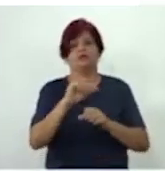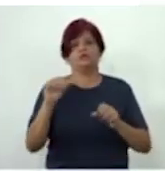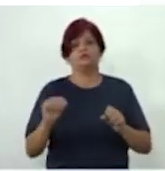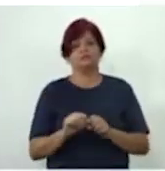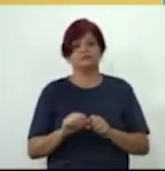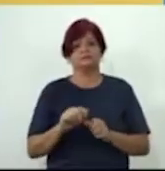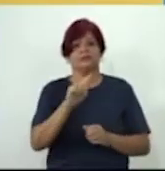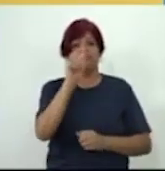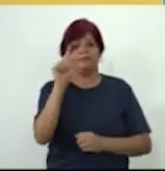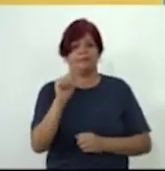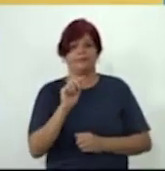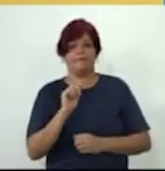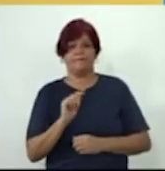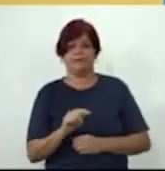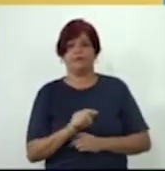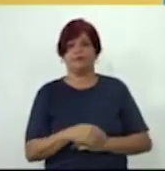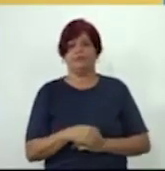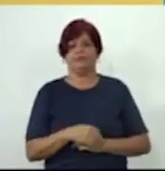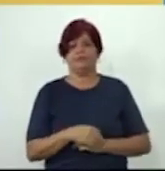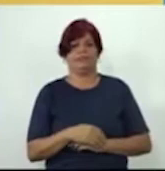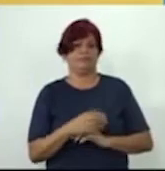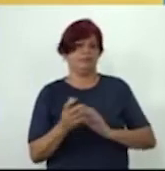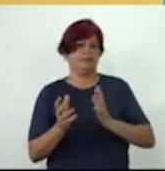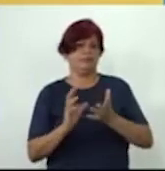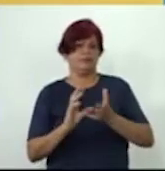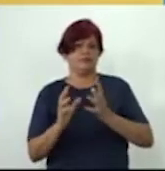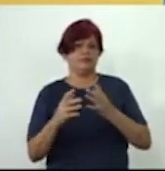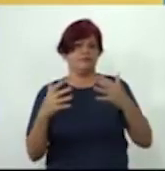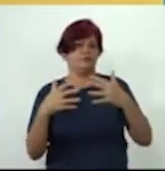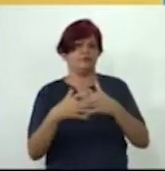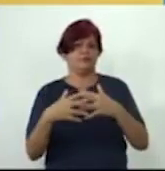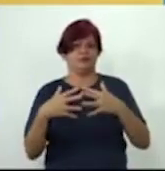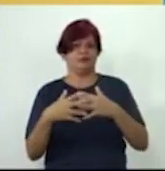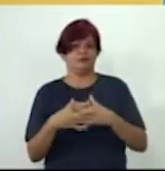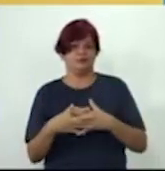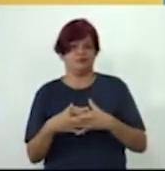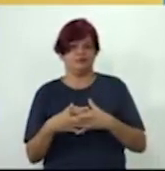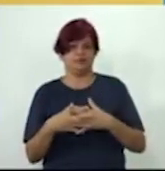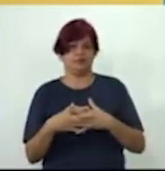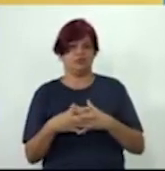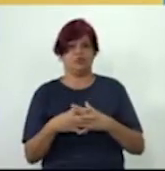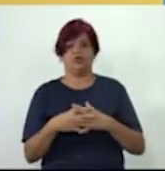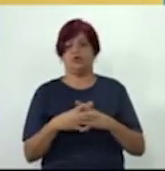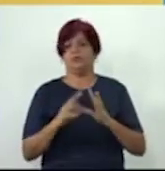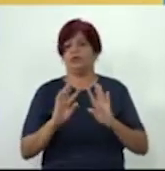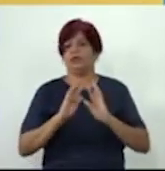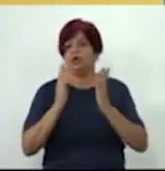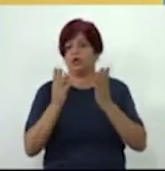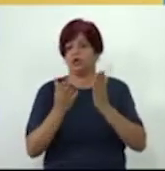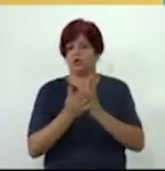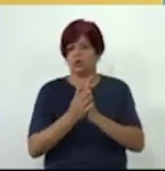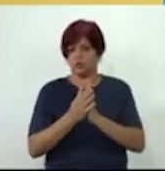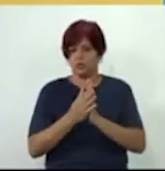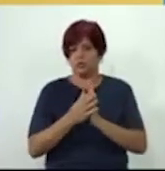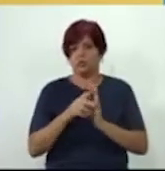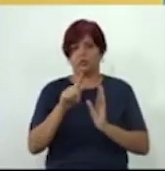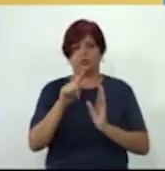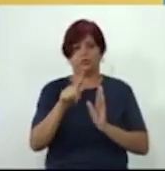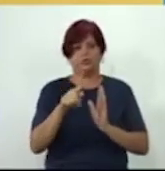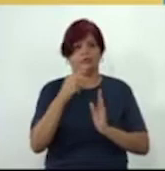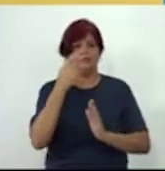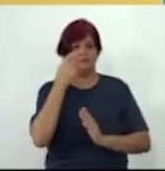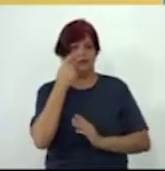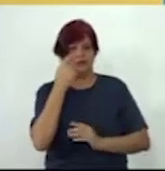preguntas que de forma coherente aborden lo relacionado con el material que se va a